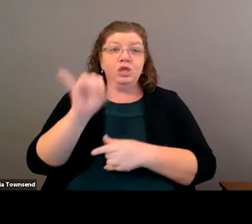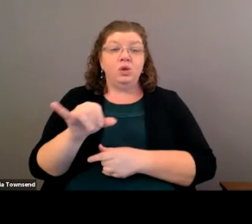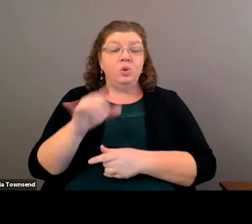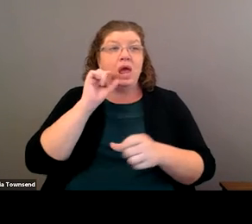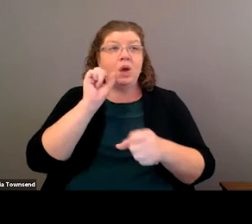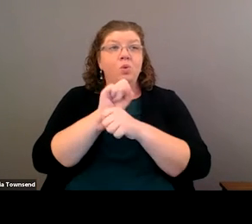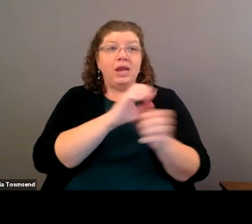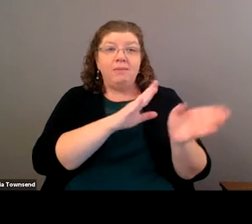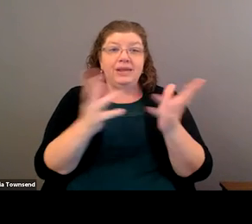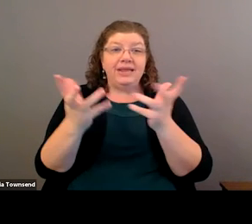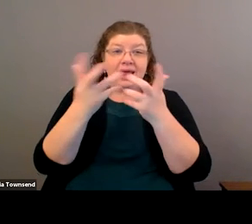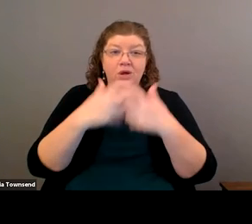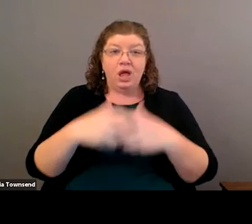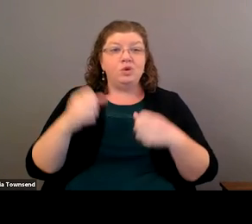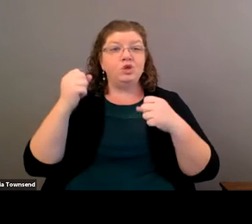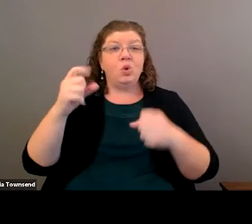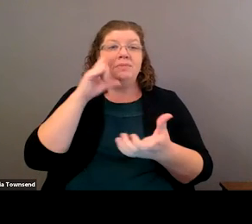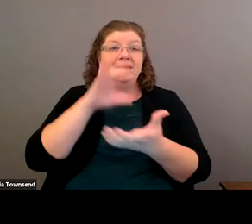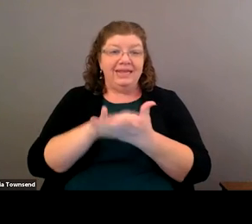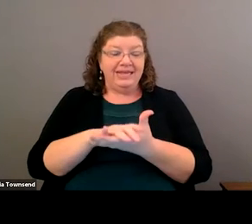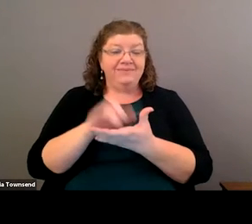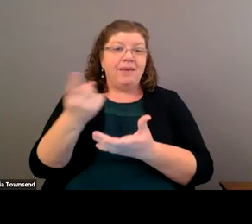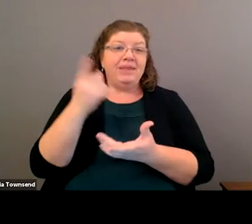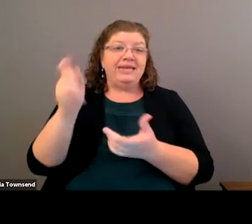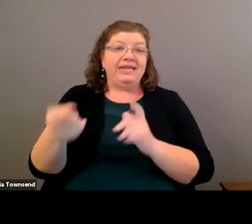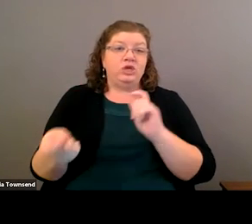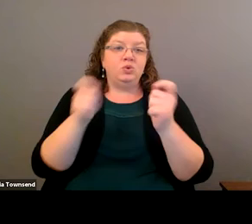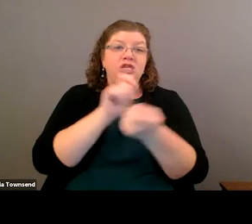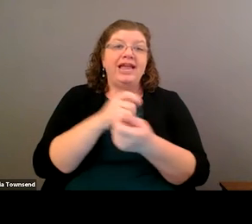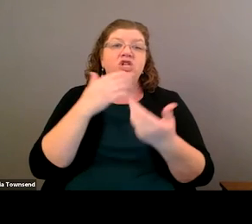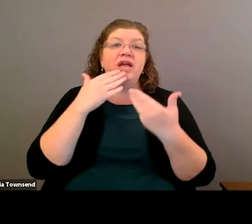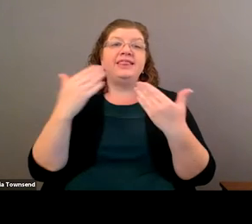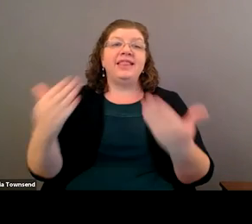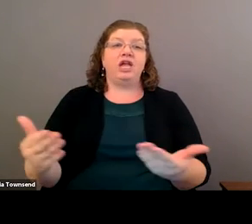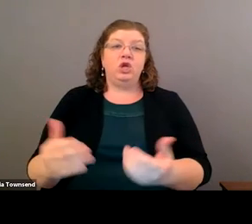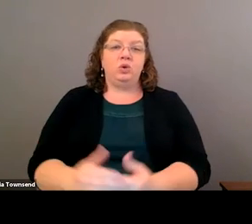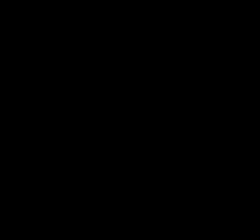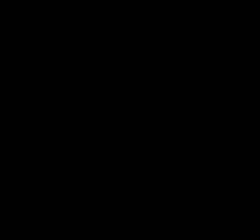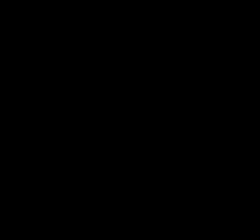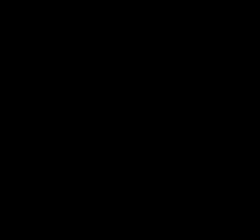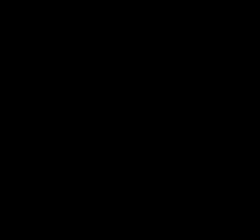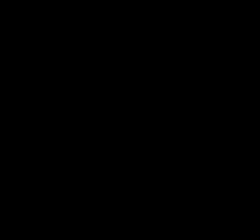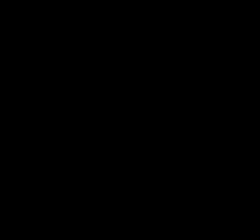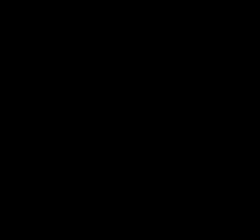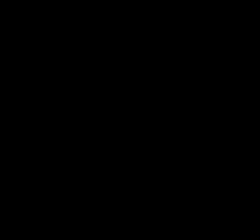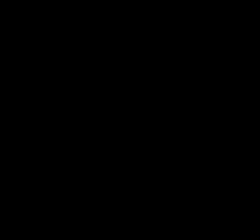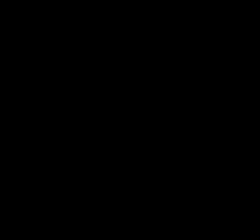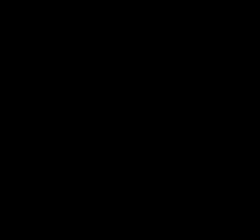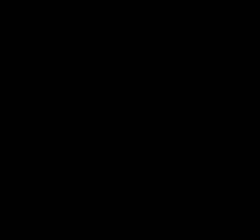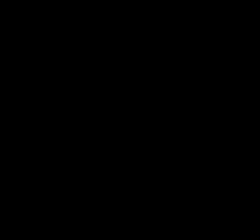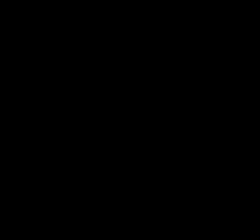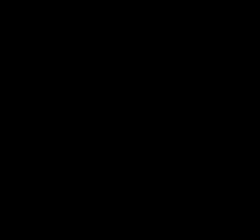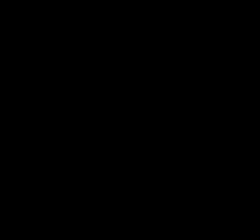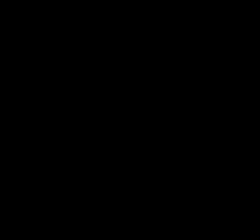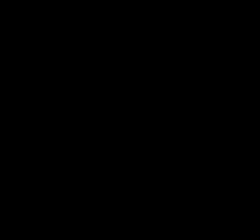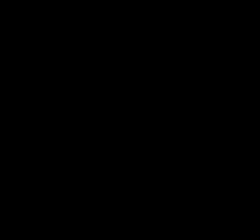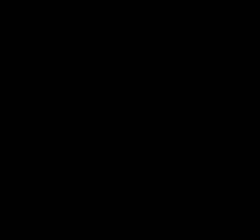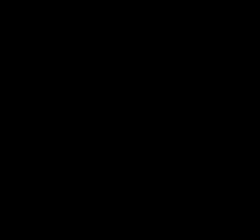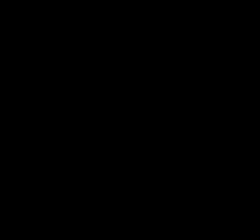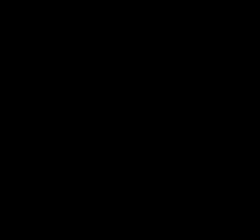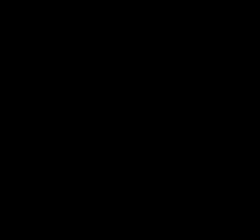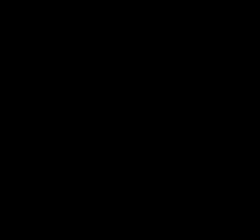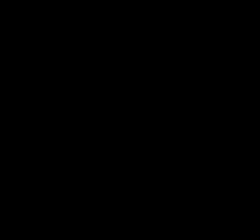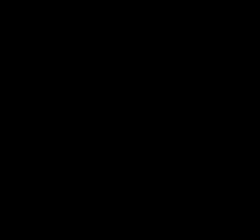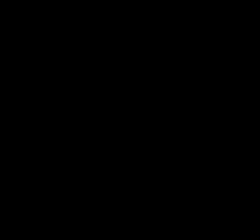Queremos tener una conversación abierta con todos ustedes y todos creemos firmemente en que algo tiene que cambiar. Muchas gracias.